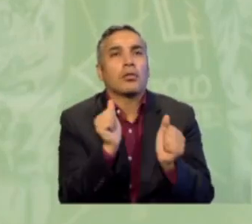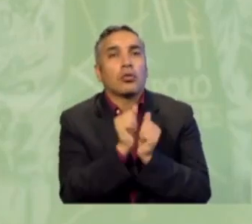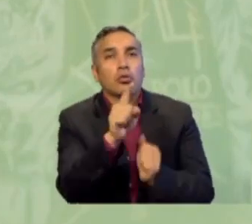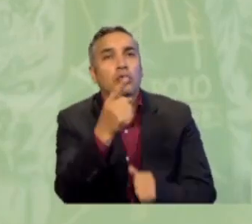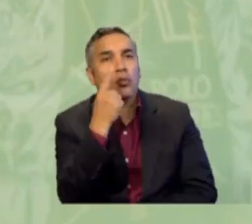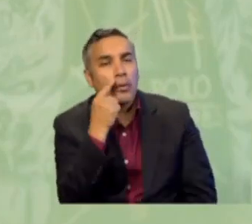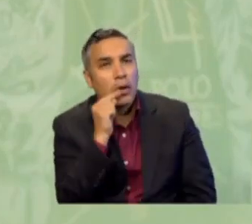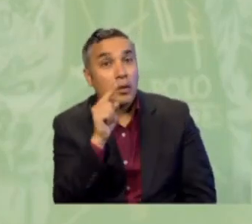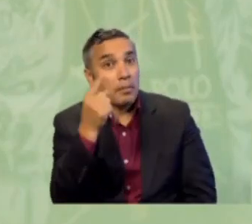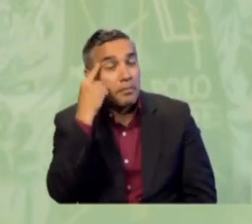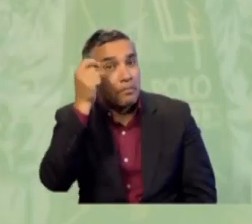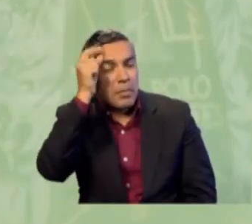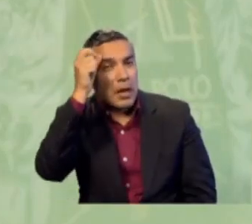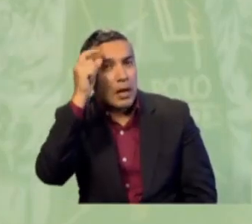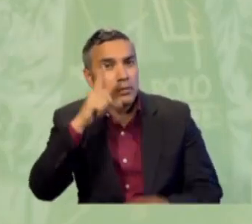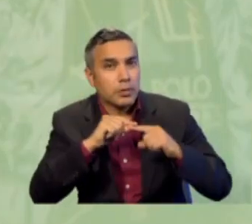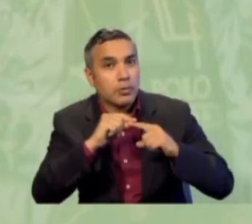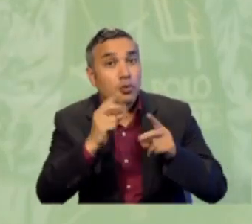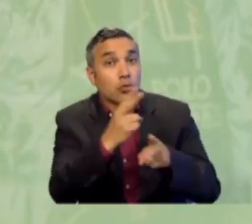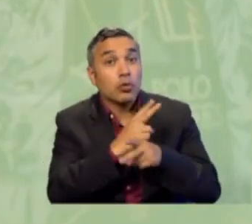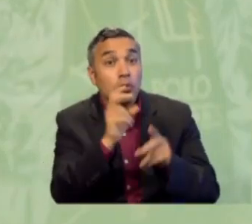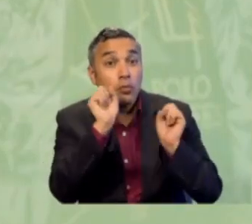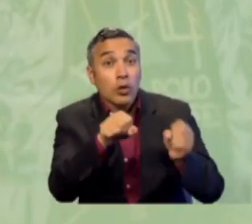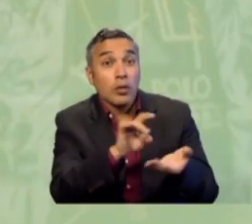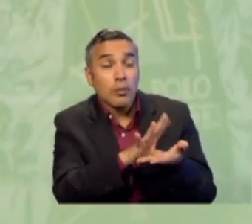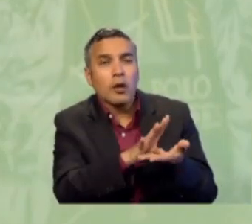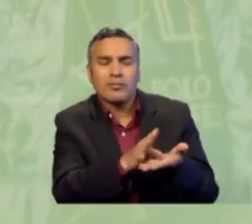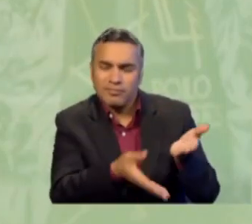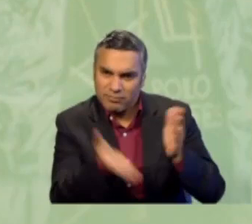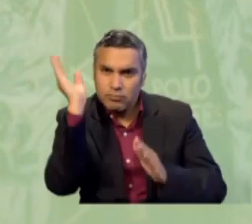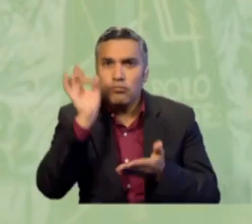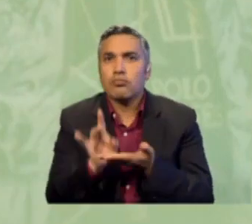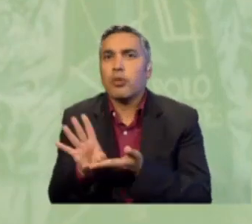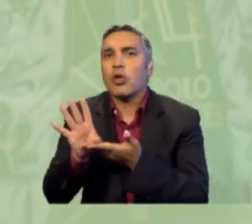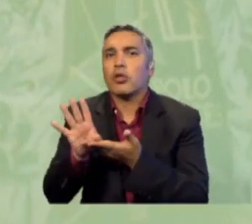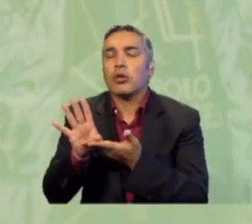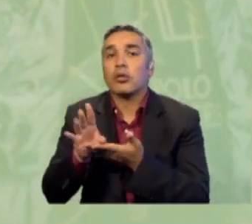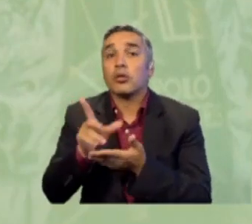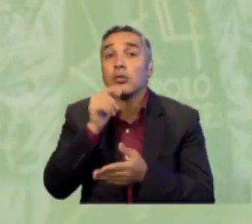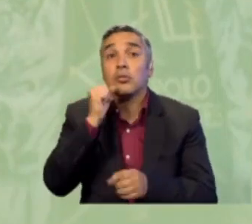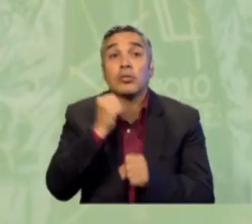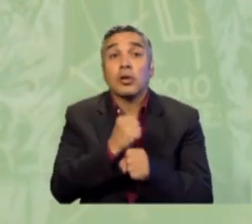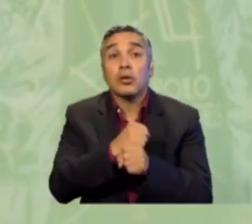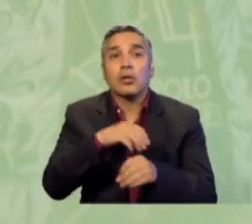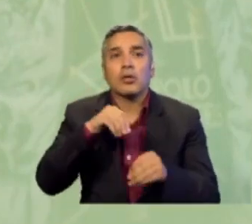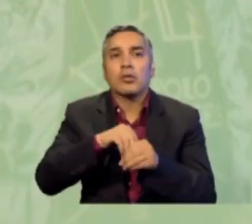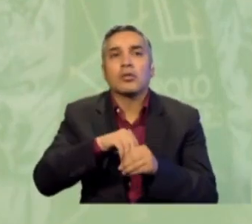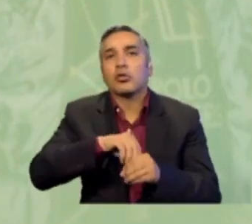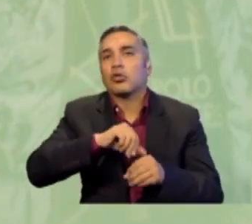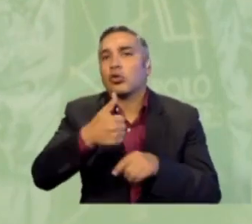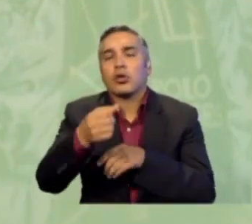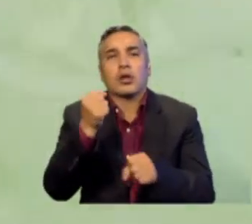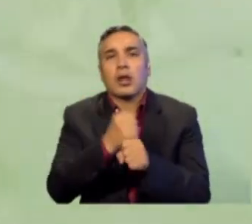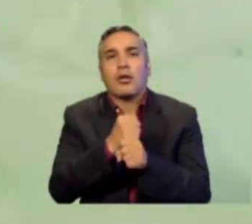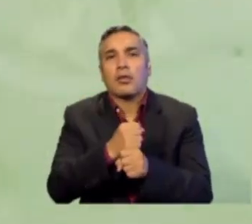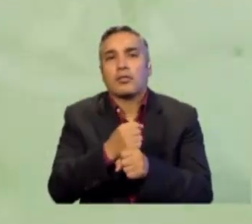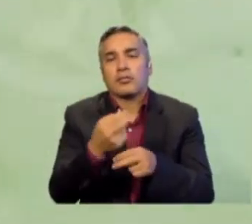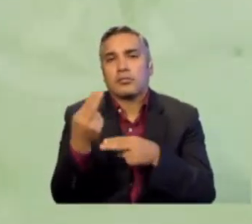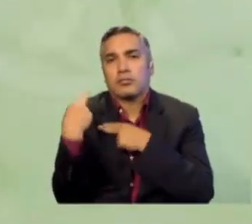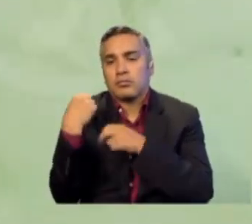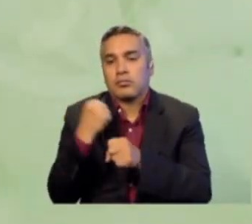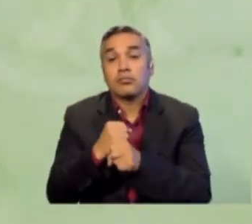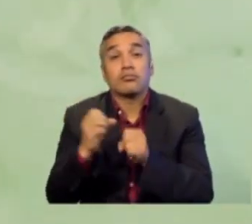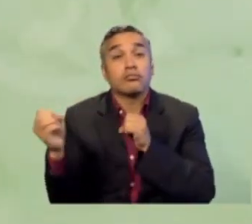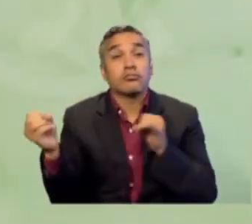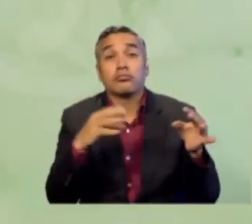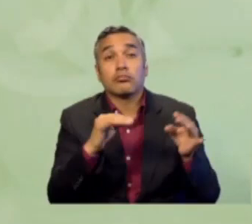papá. Pilas de esos, primo. A los que puedan votarlos, que lo hagan. Y los que tengan carrera, que los manden a otras funciones. En el mismo